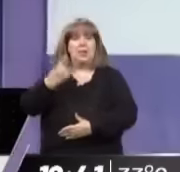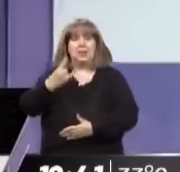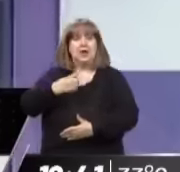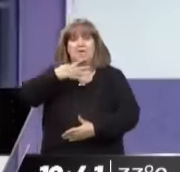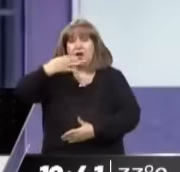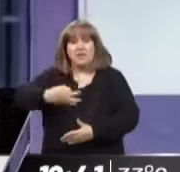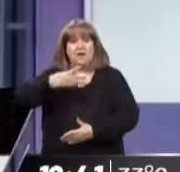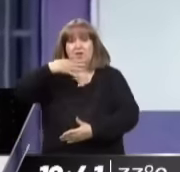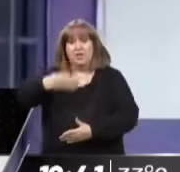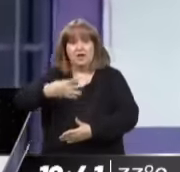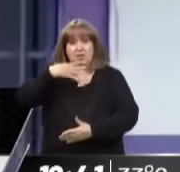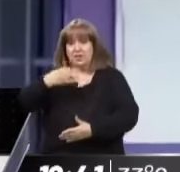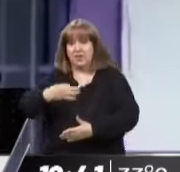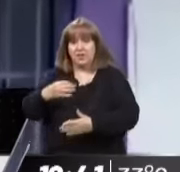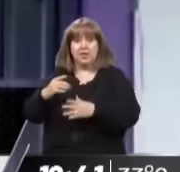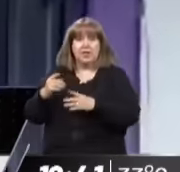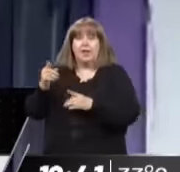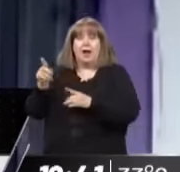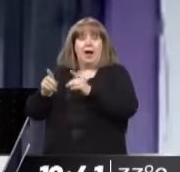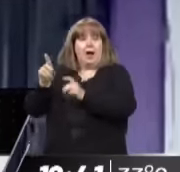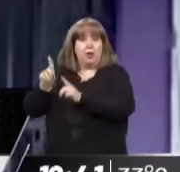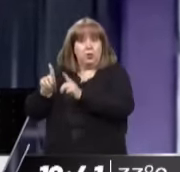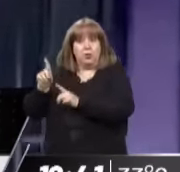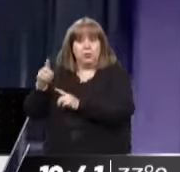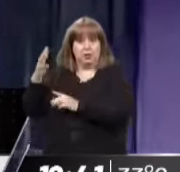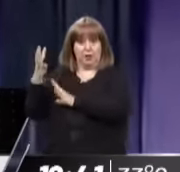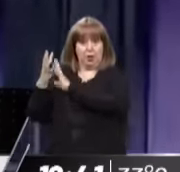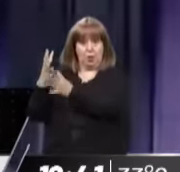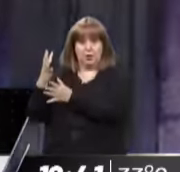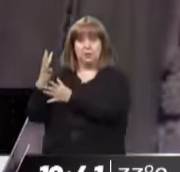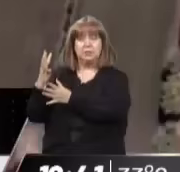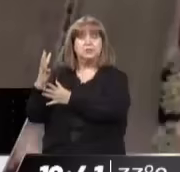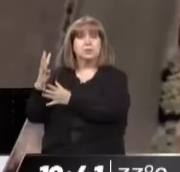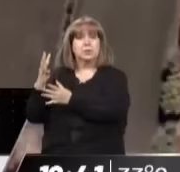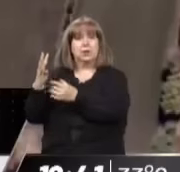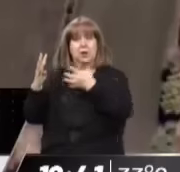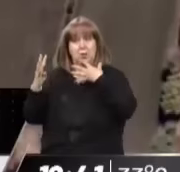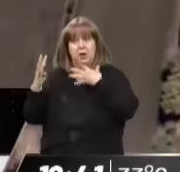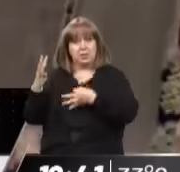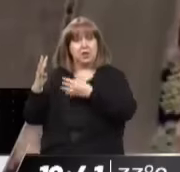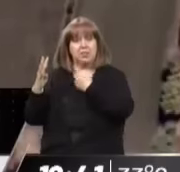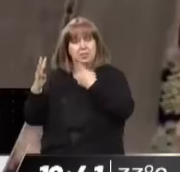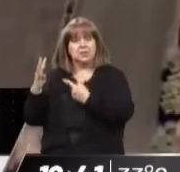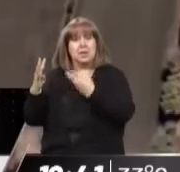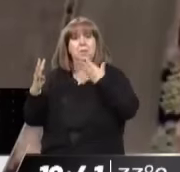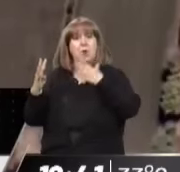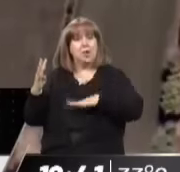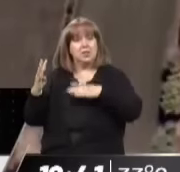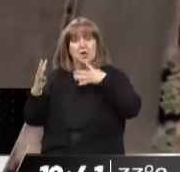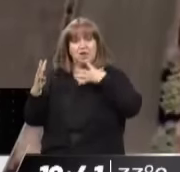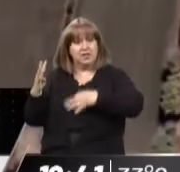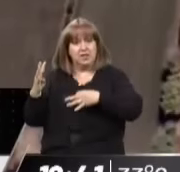es que muchos medios lo tomaron, medios serios, y bueno, de hecho lo estamos tomando en el canal, que es un medio serio también, y no